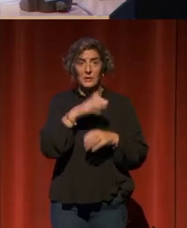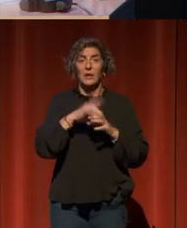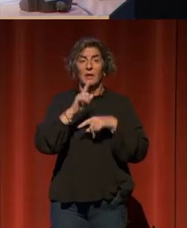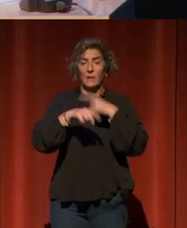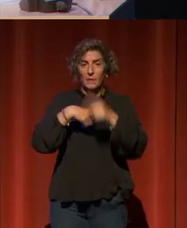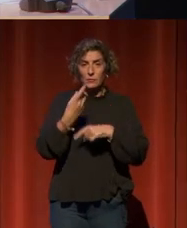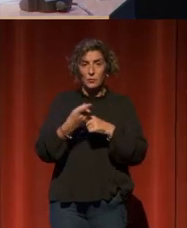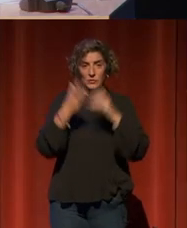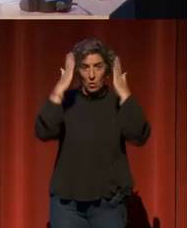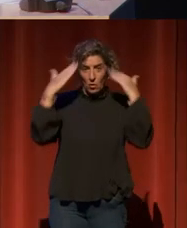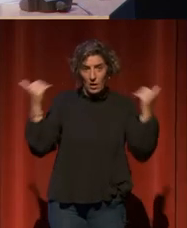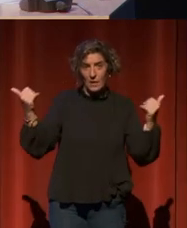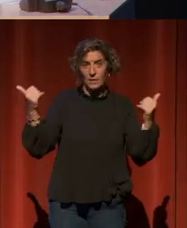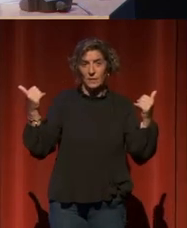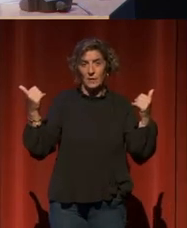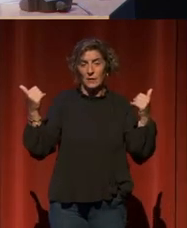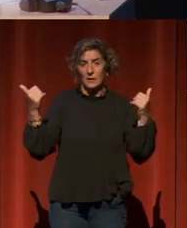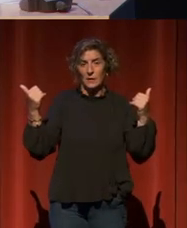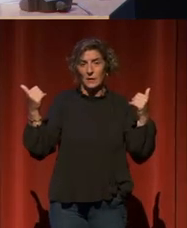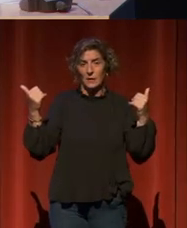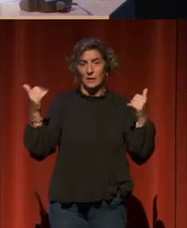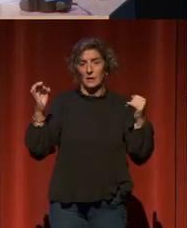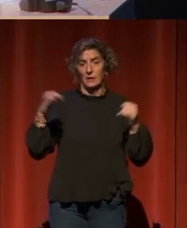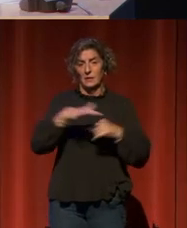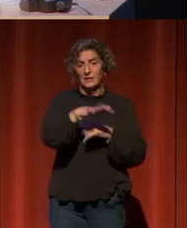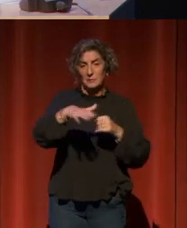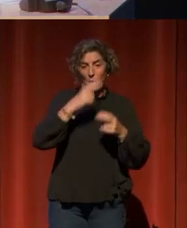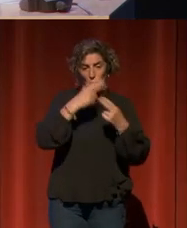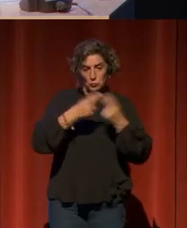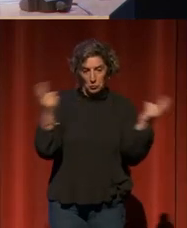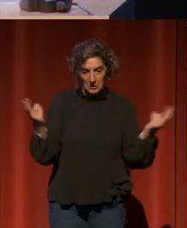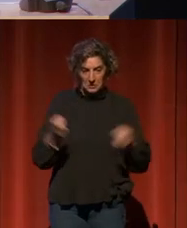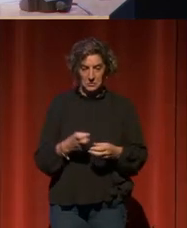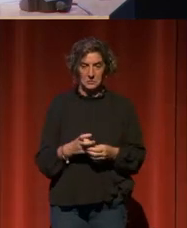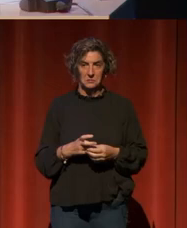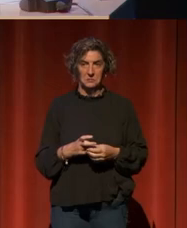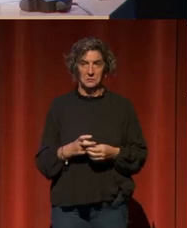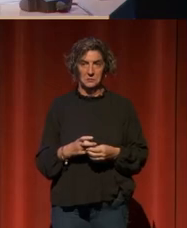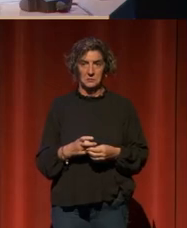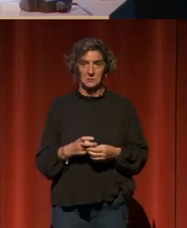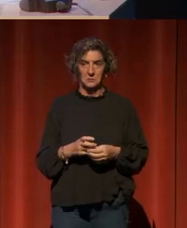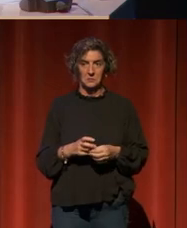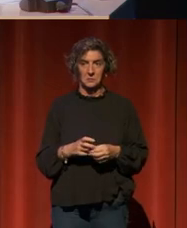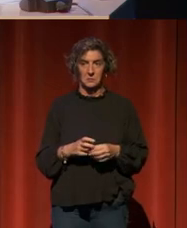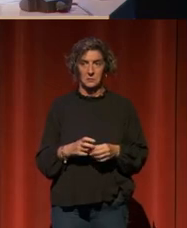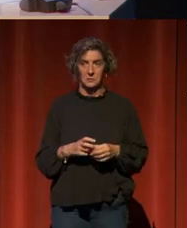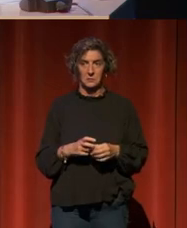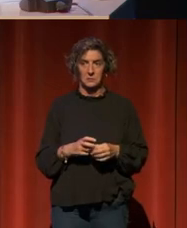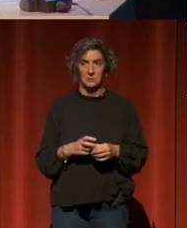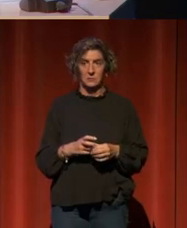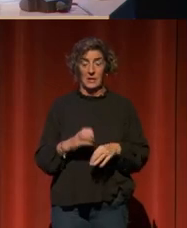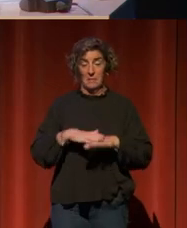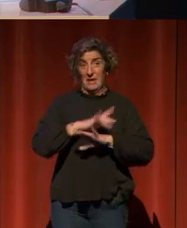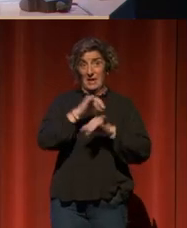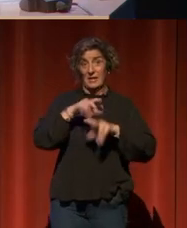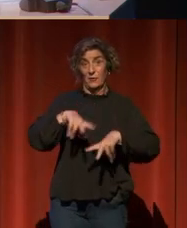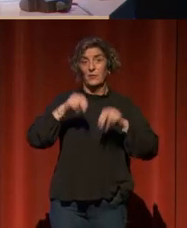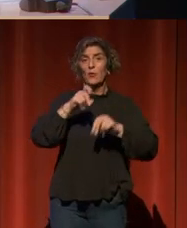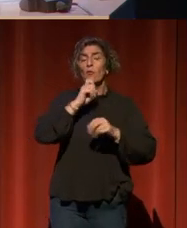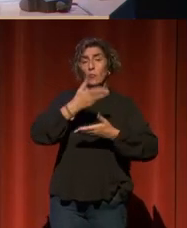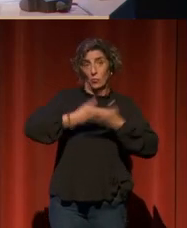Holanda sobre los espacios públicos unas palabras para terminar sobre la